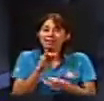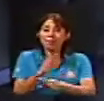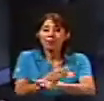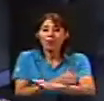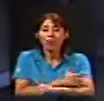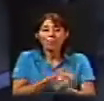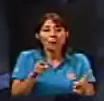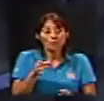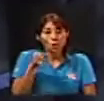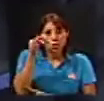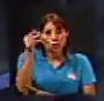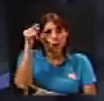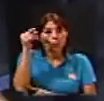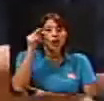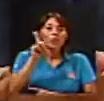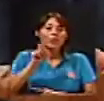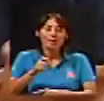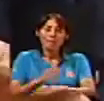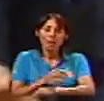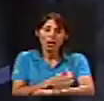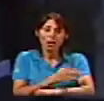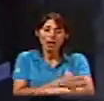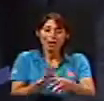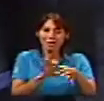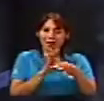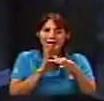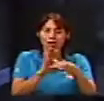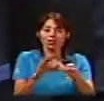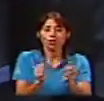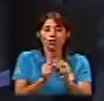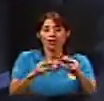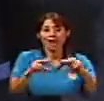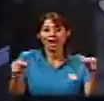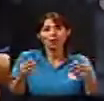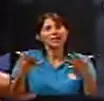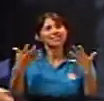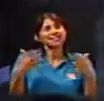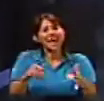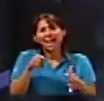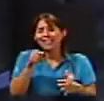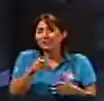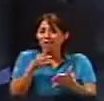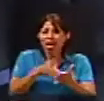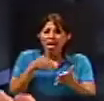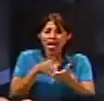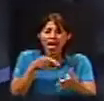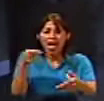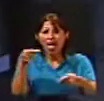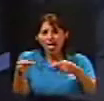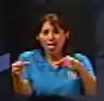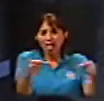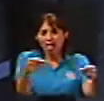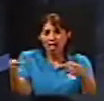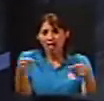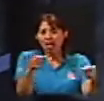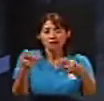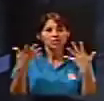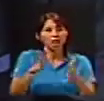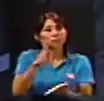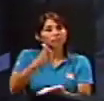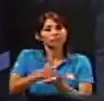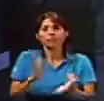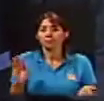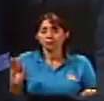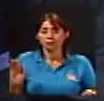es mejorar las relaciones con Nicaragua. Ya esta majadería de estar peleados, ya hay que pararlo. Ya